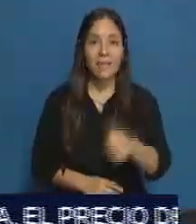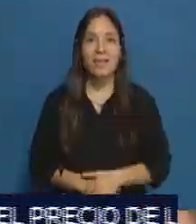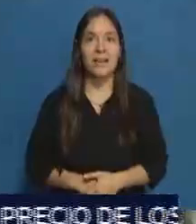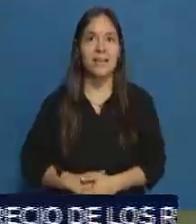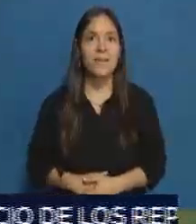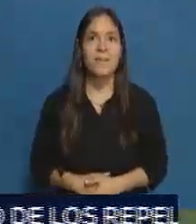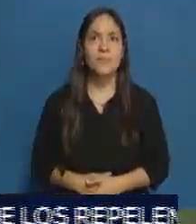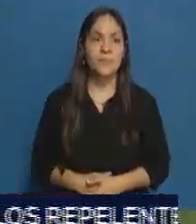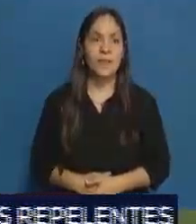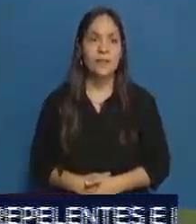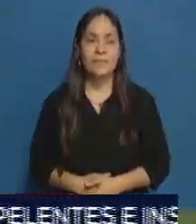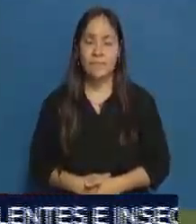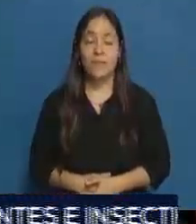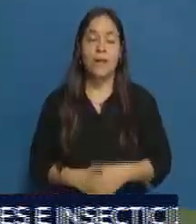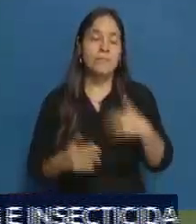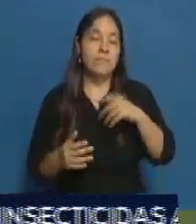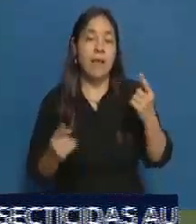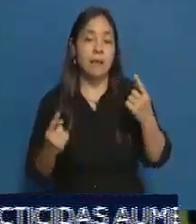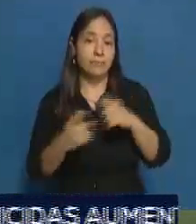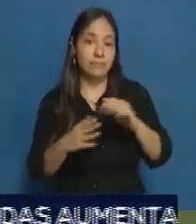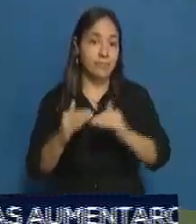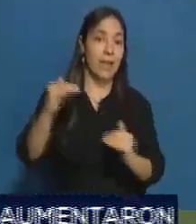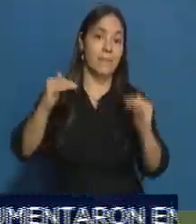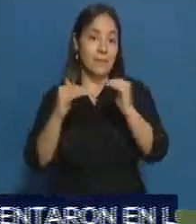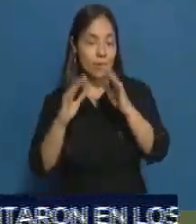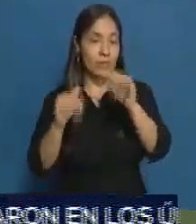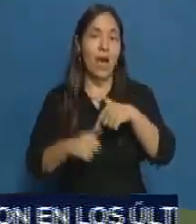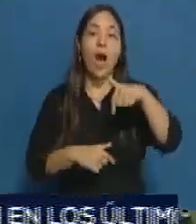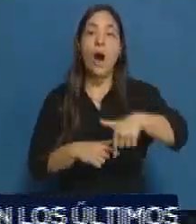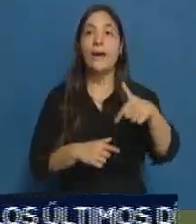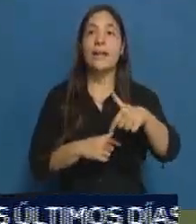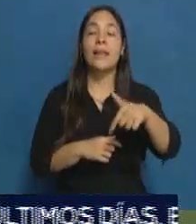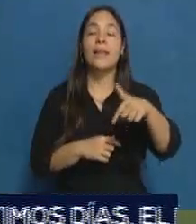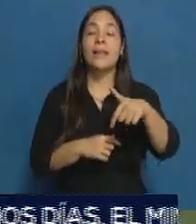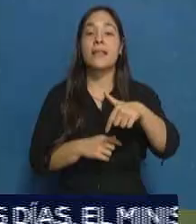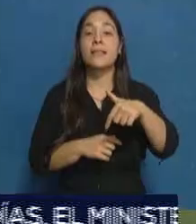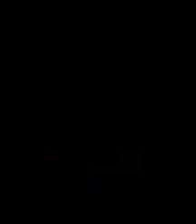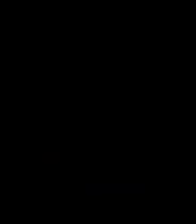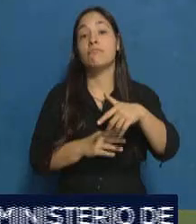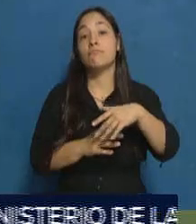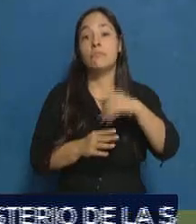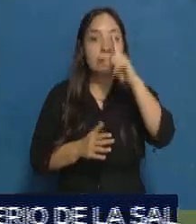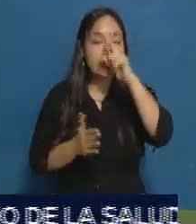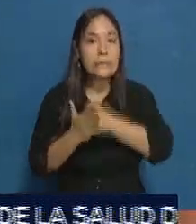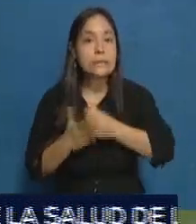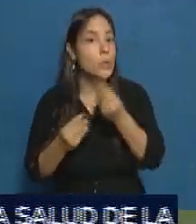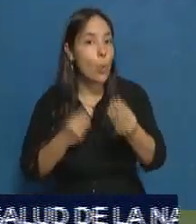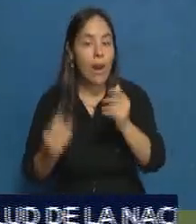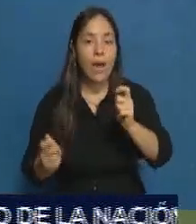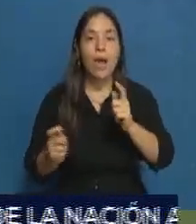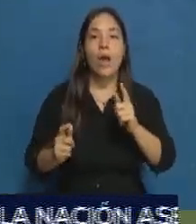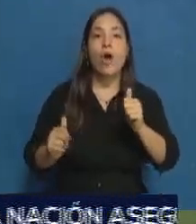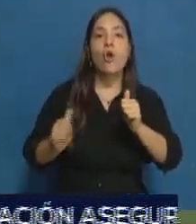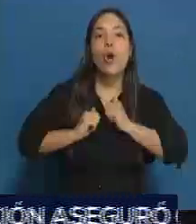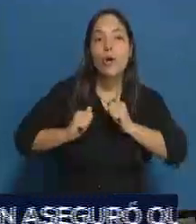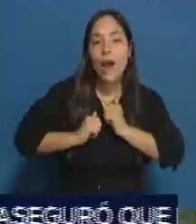punta por un punto. Y ahora el desafío para Maipú es jugar de lo que fuera de su cancha. ¿Y cómo